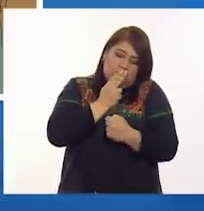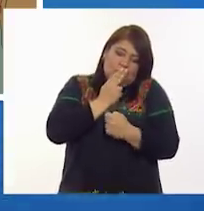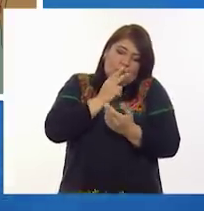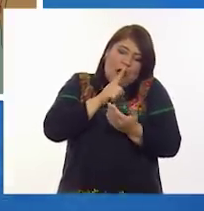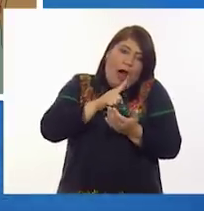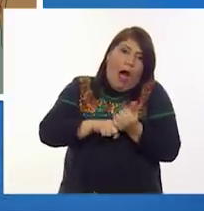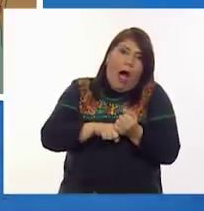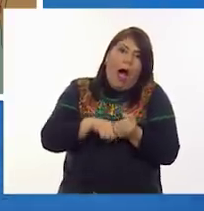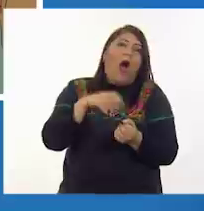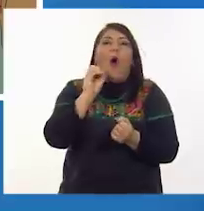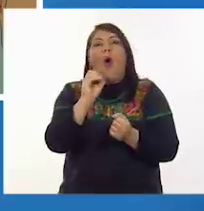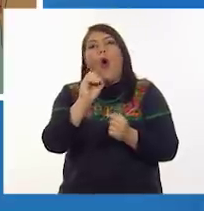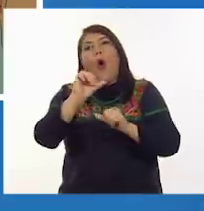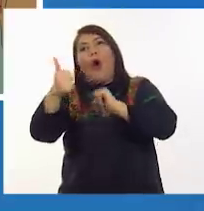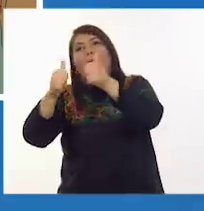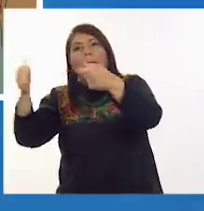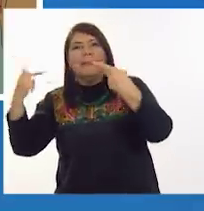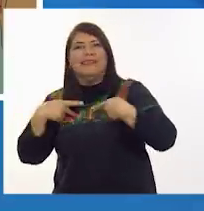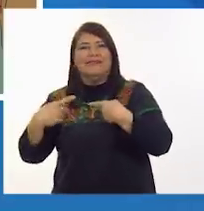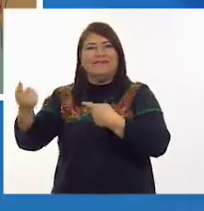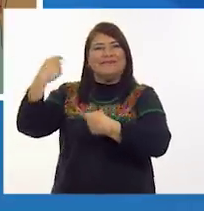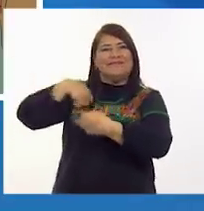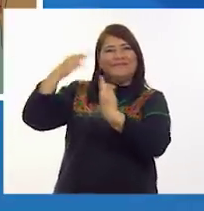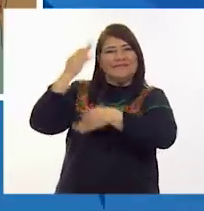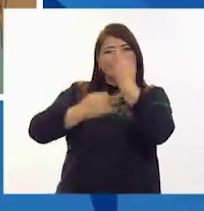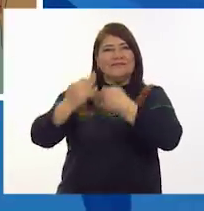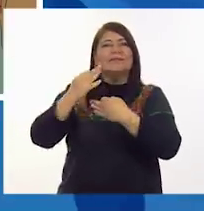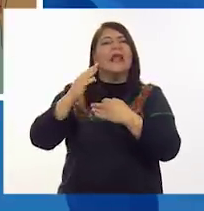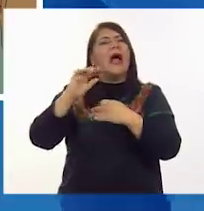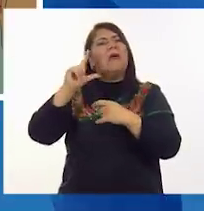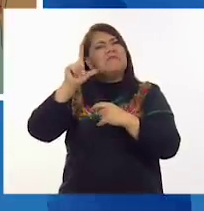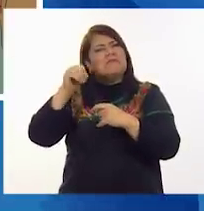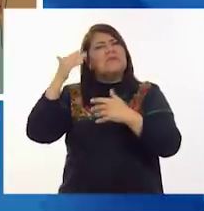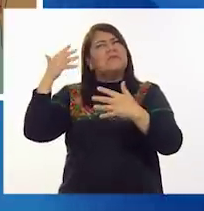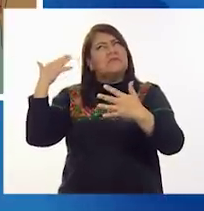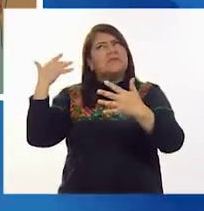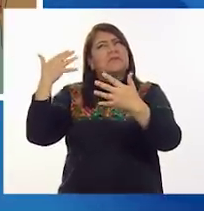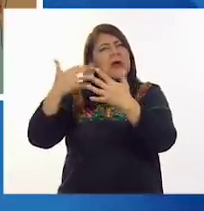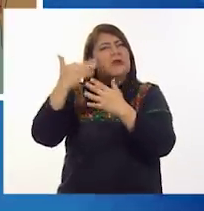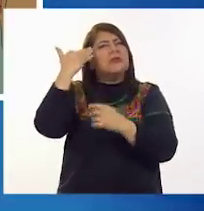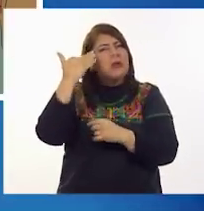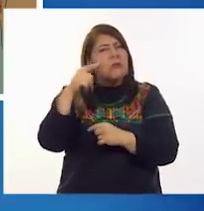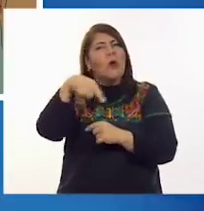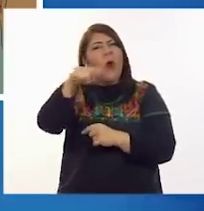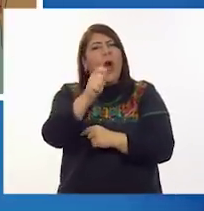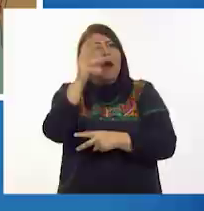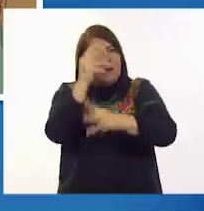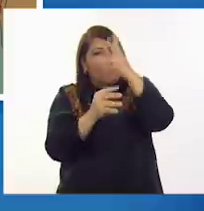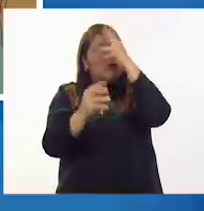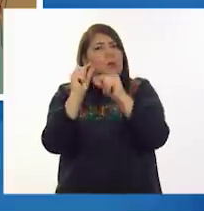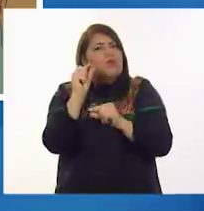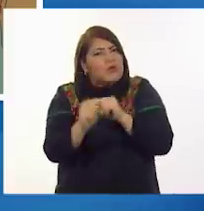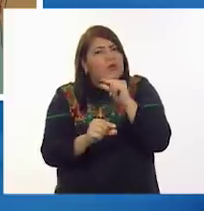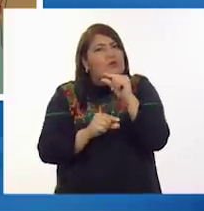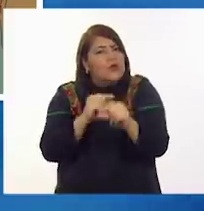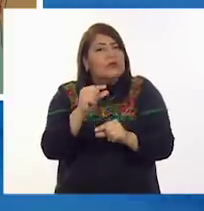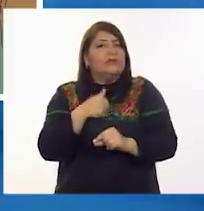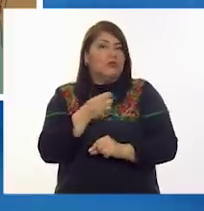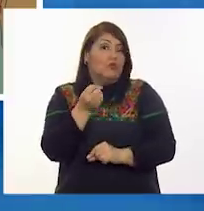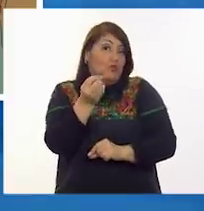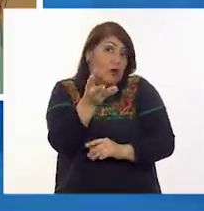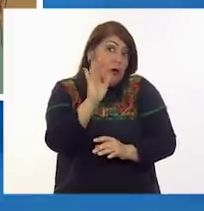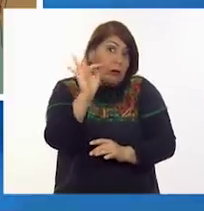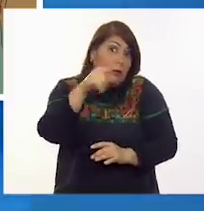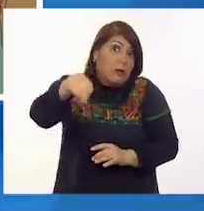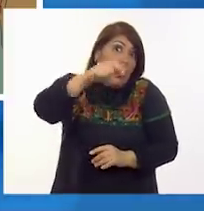los apapachen, ¿sí? Eso también se va aprendiendo con el tiempo. Yo ahí se los dejo, ¿eh? Para que lo piensen y la